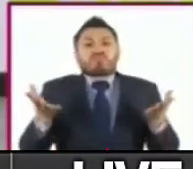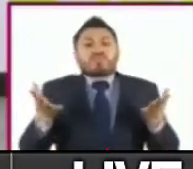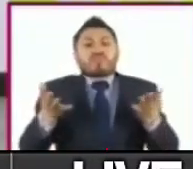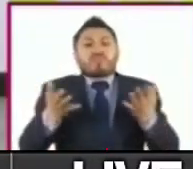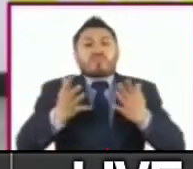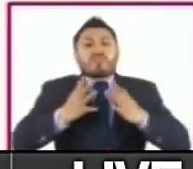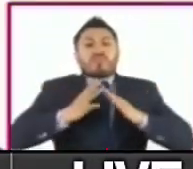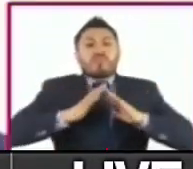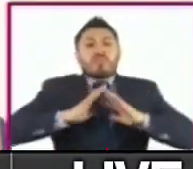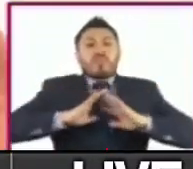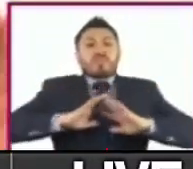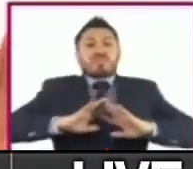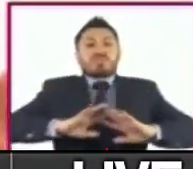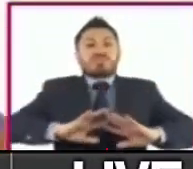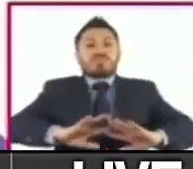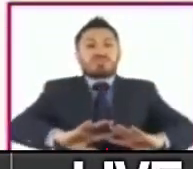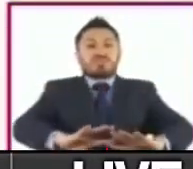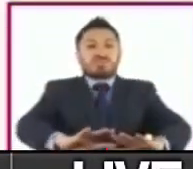Al frente.